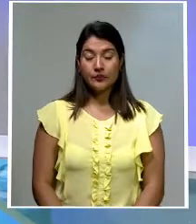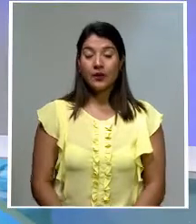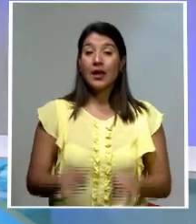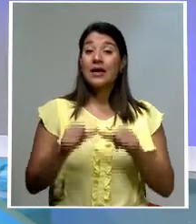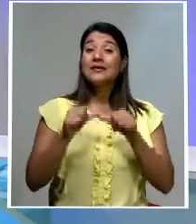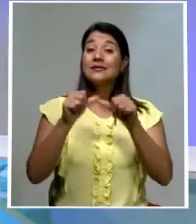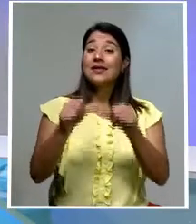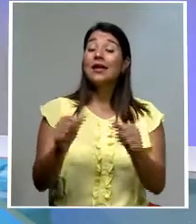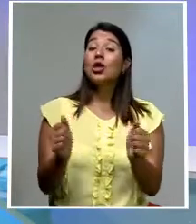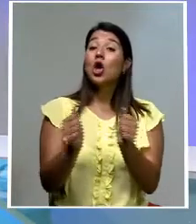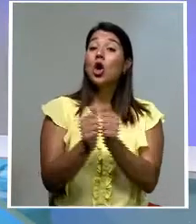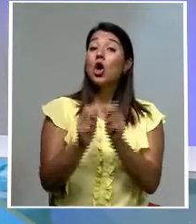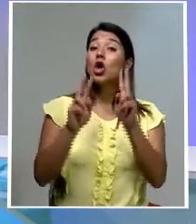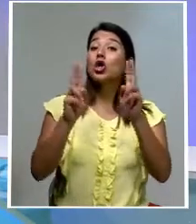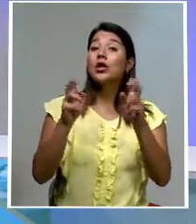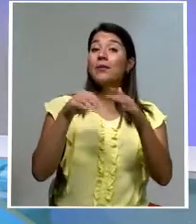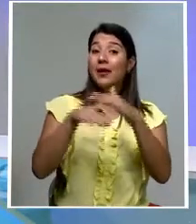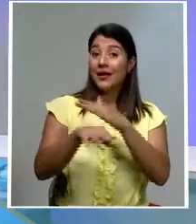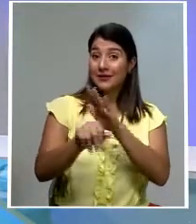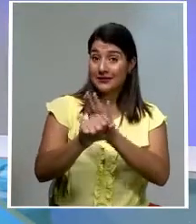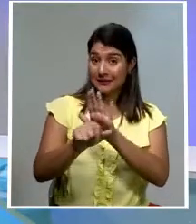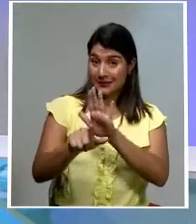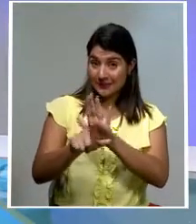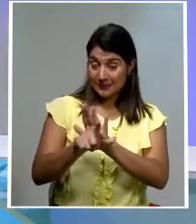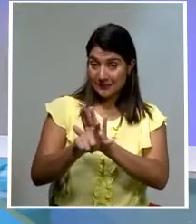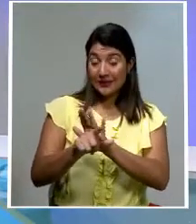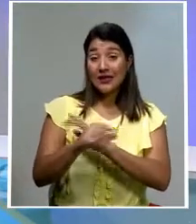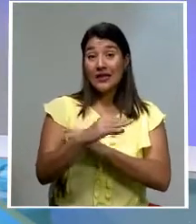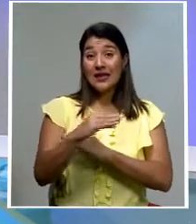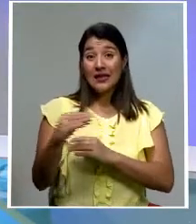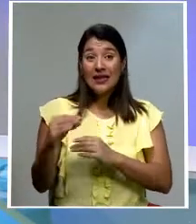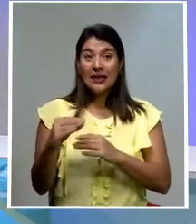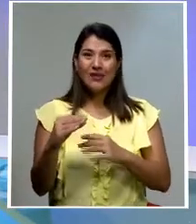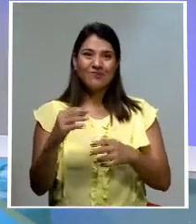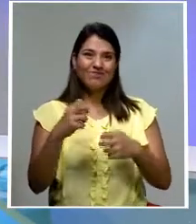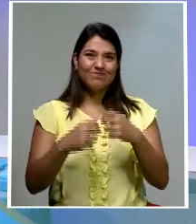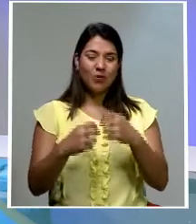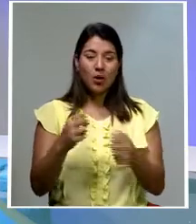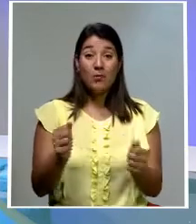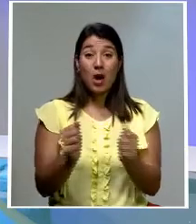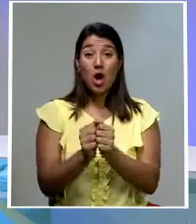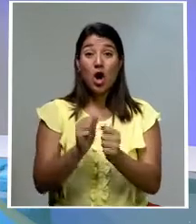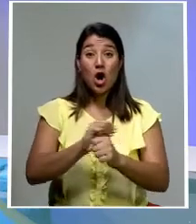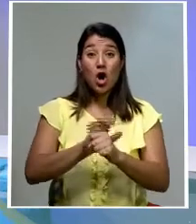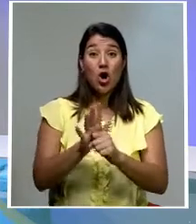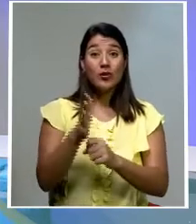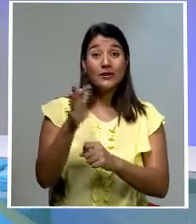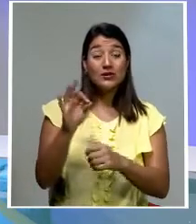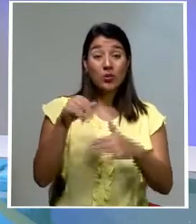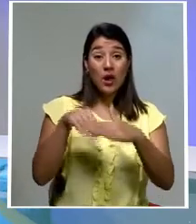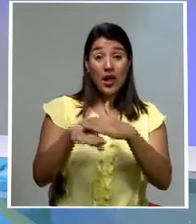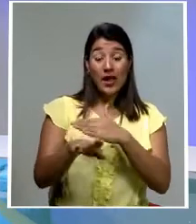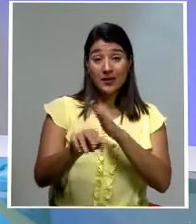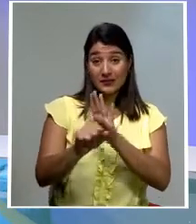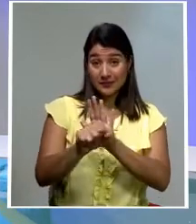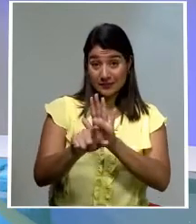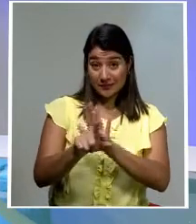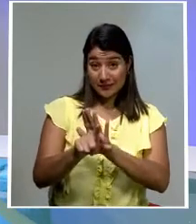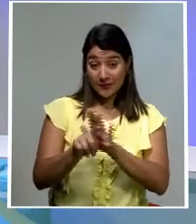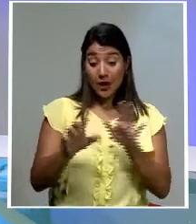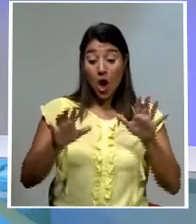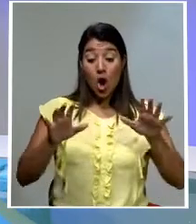Siguiendo con los temas legislativos y el embate del COVID sobre el primer poder de la República, la Unión